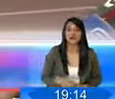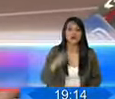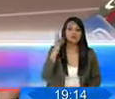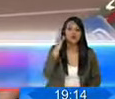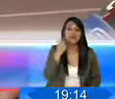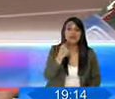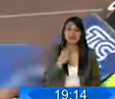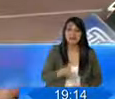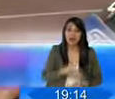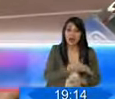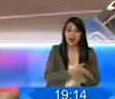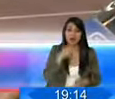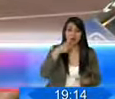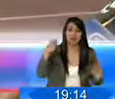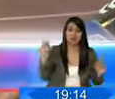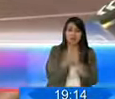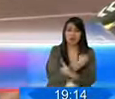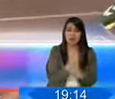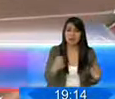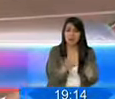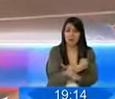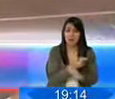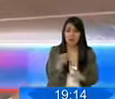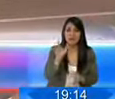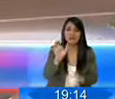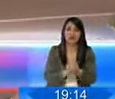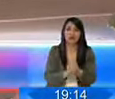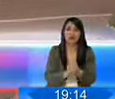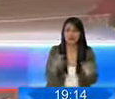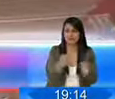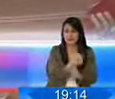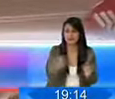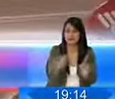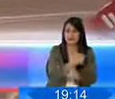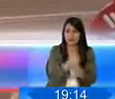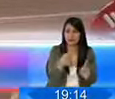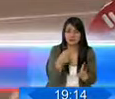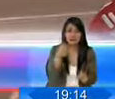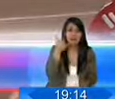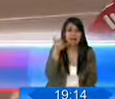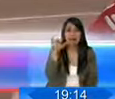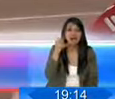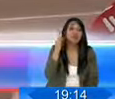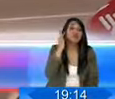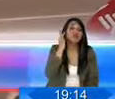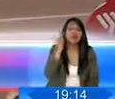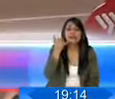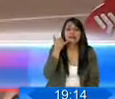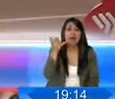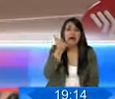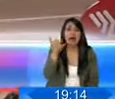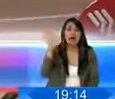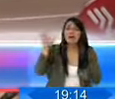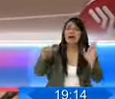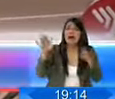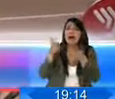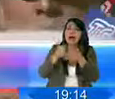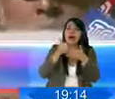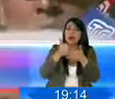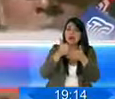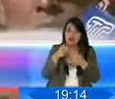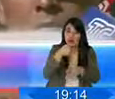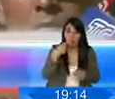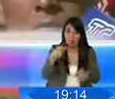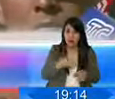había sido víctima de agresiones físicas de parte de su conviviente. Había recibido también, había sido siempre víctima de amenazas de muerte.